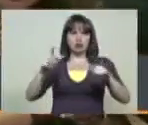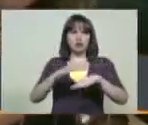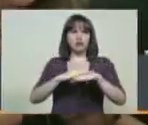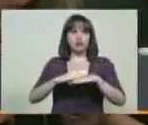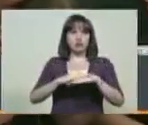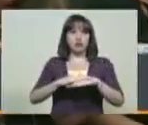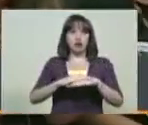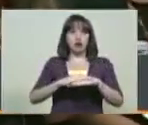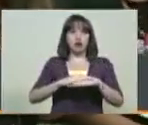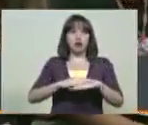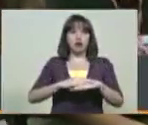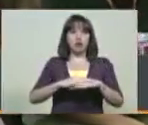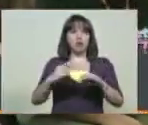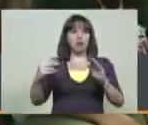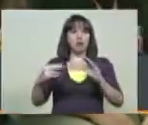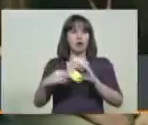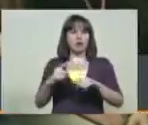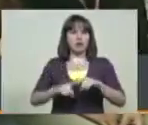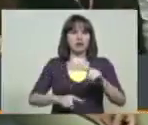palestina